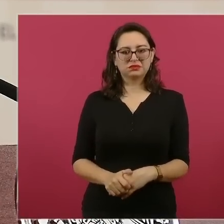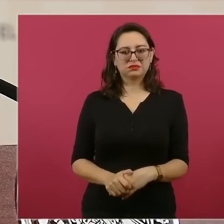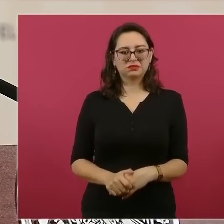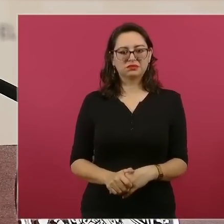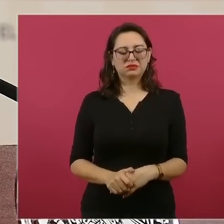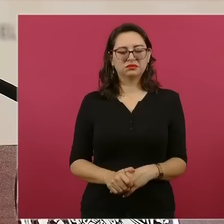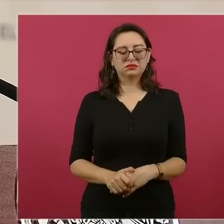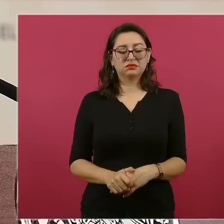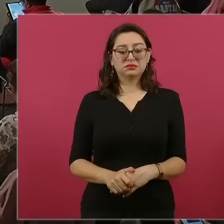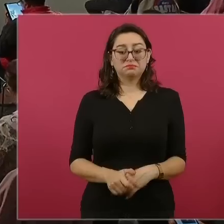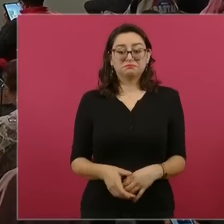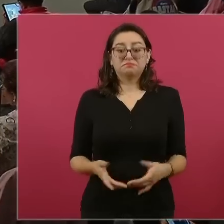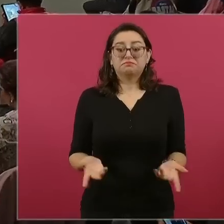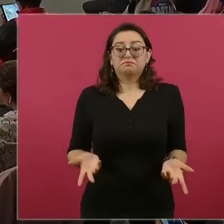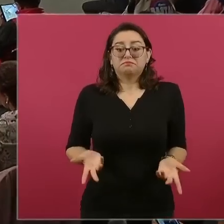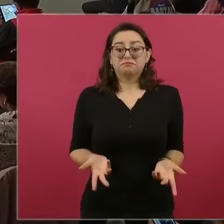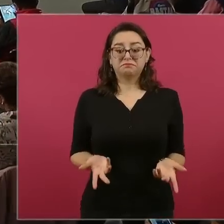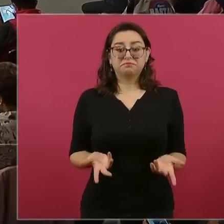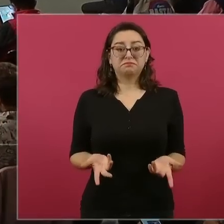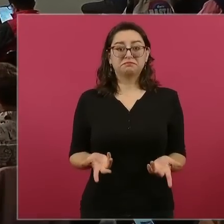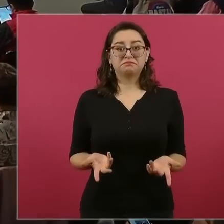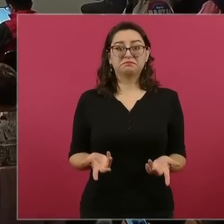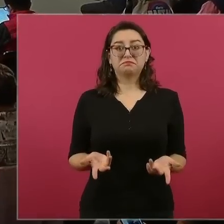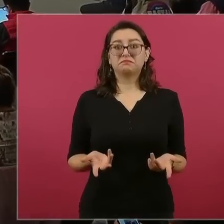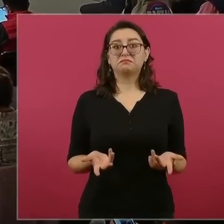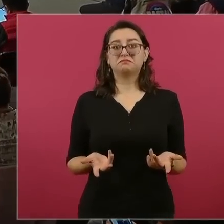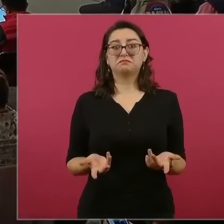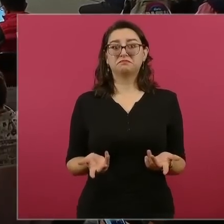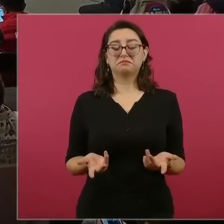Pero también no hacen nada